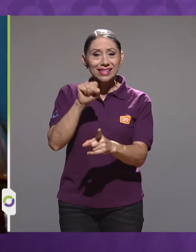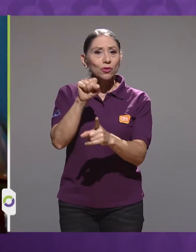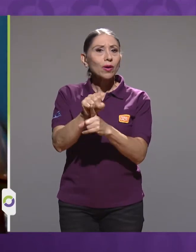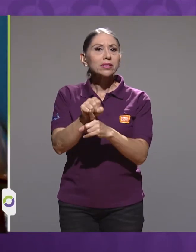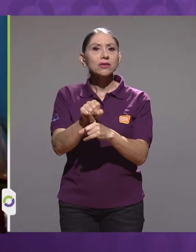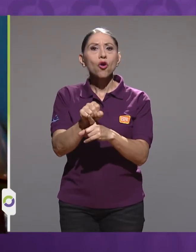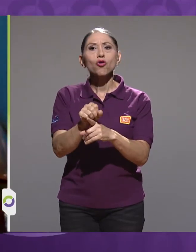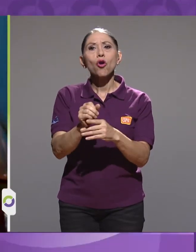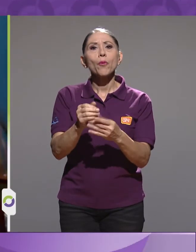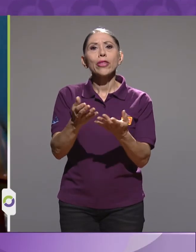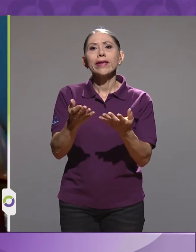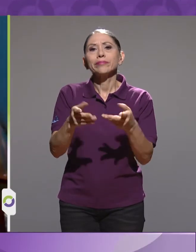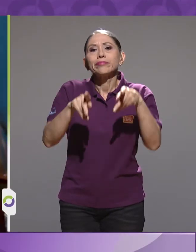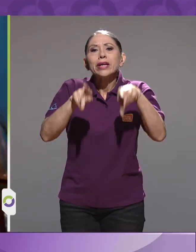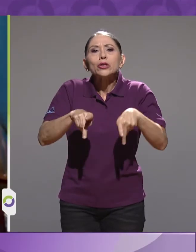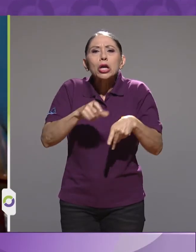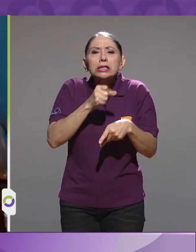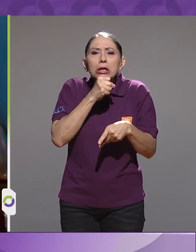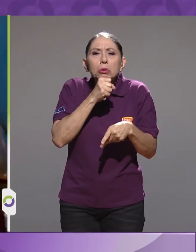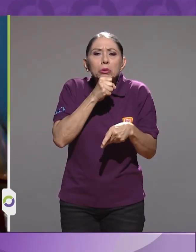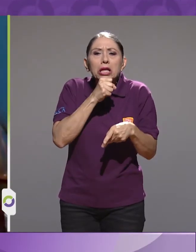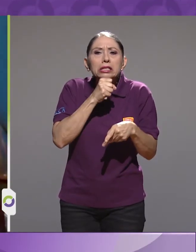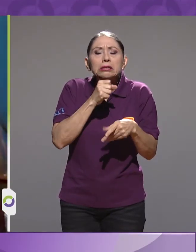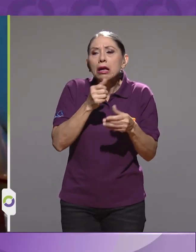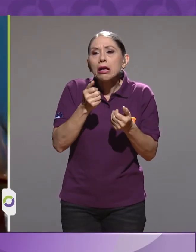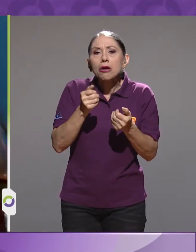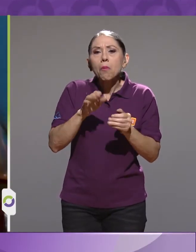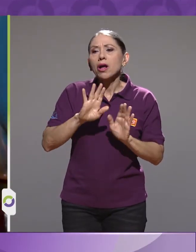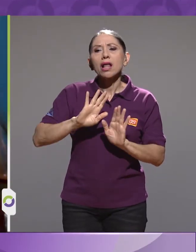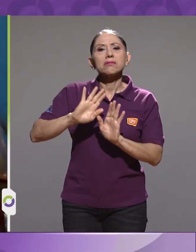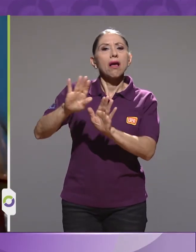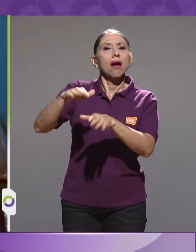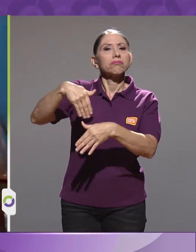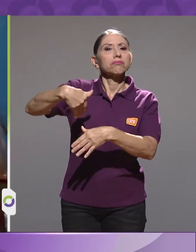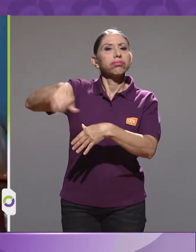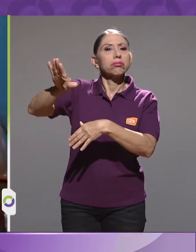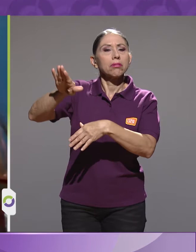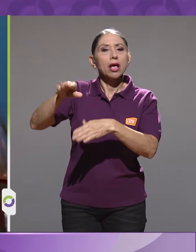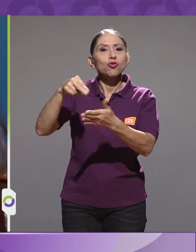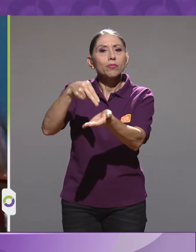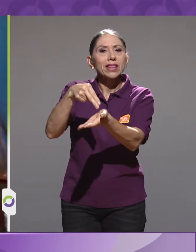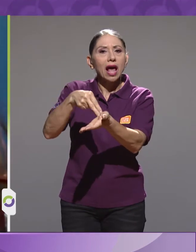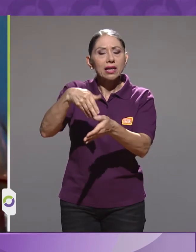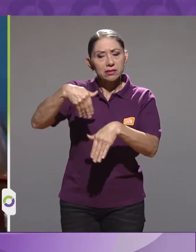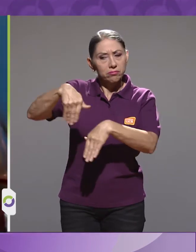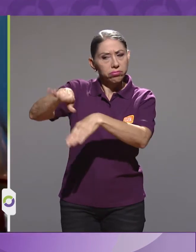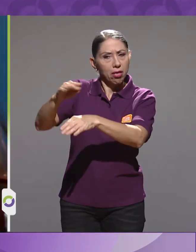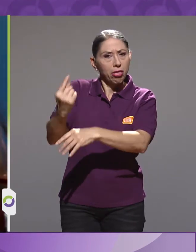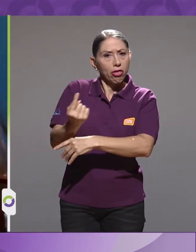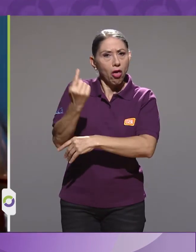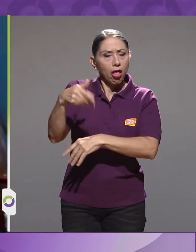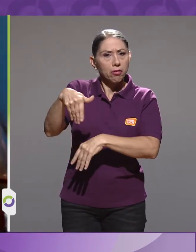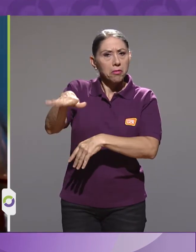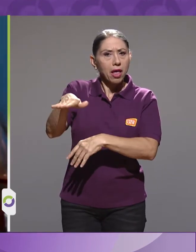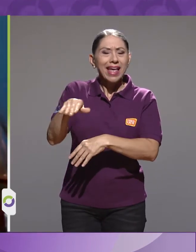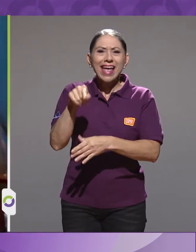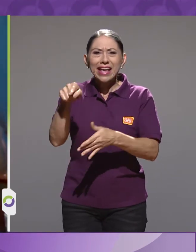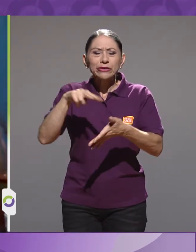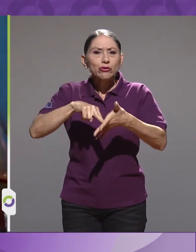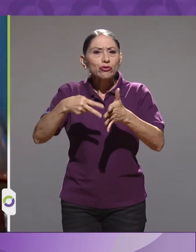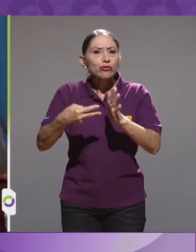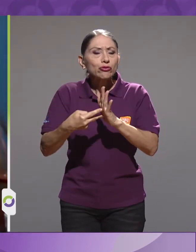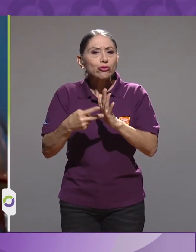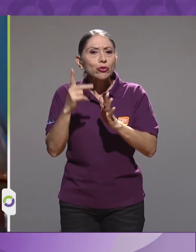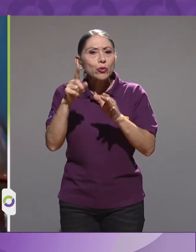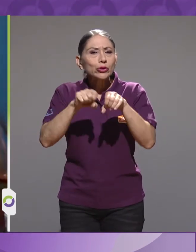Claro, la situación de abandono, por ejemplo, en hospitales de la población adulta mayor definitivamente obedece como a